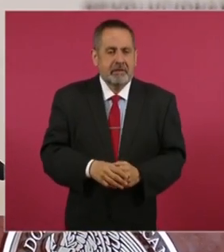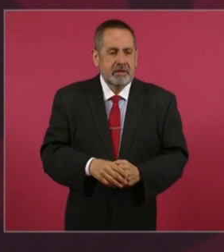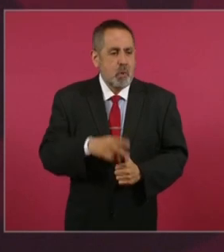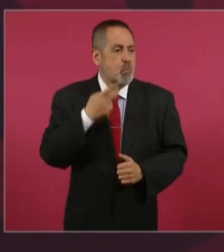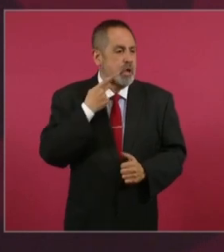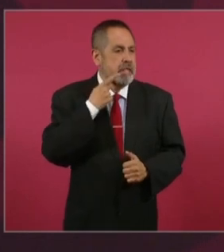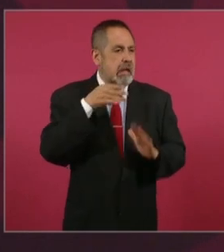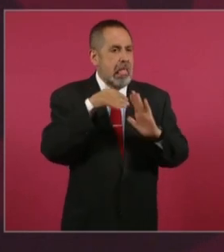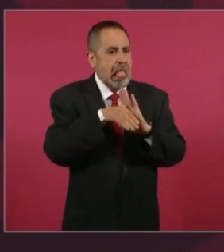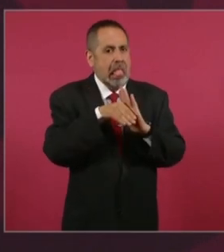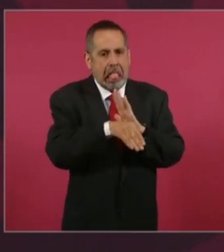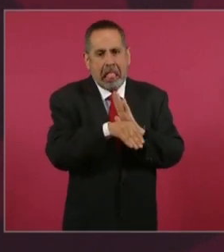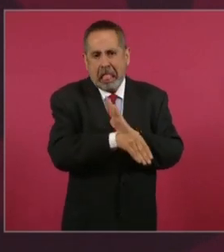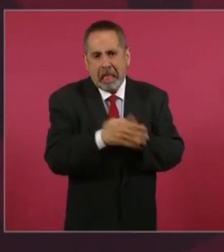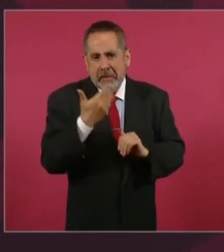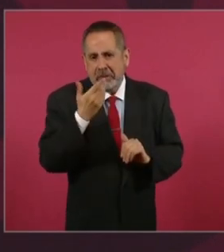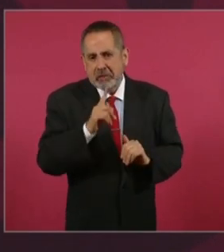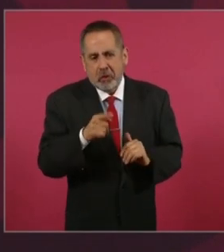políticamente